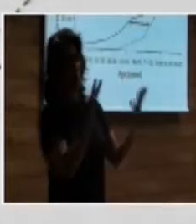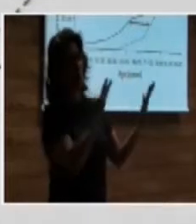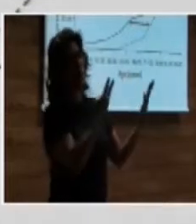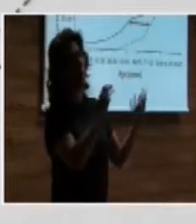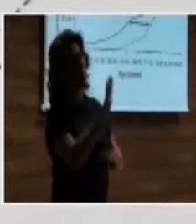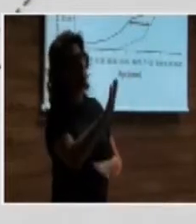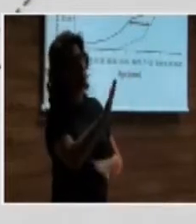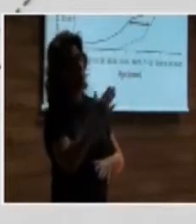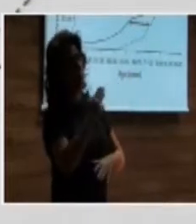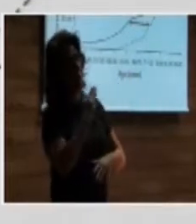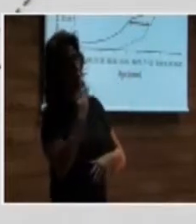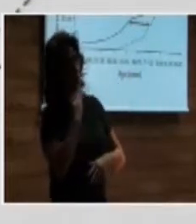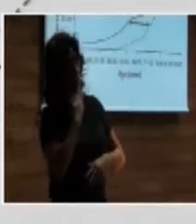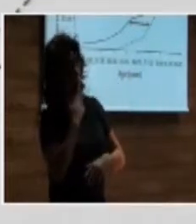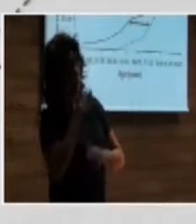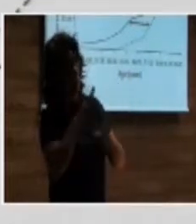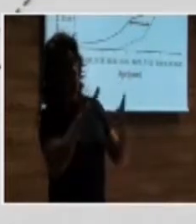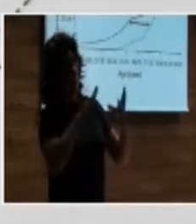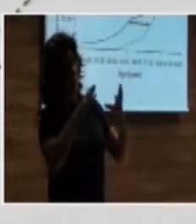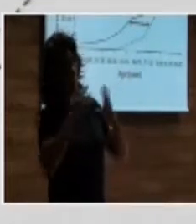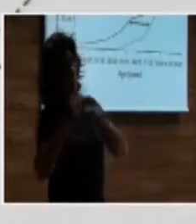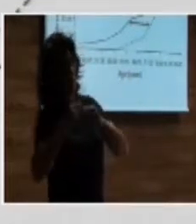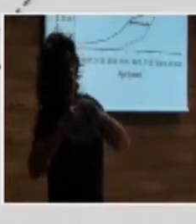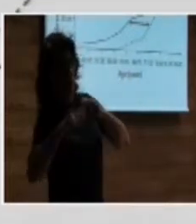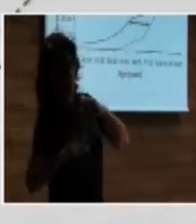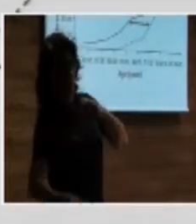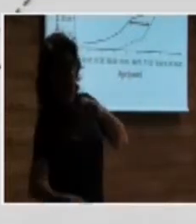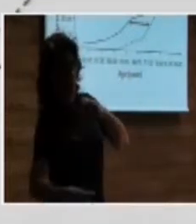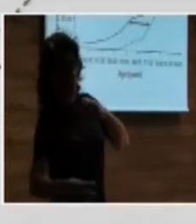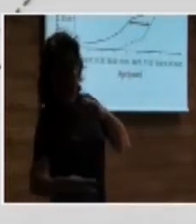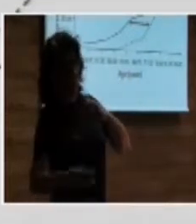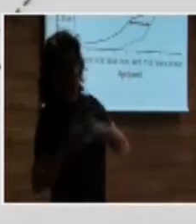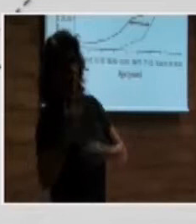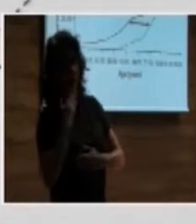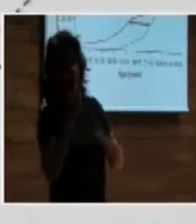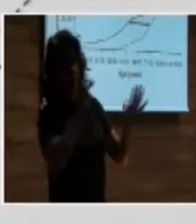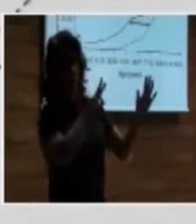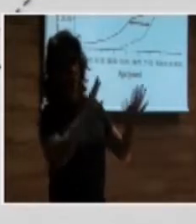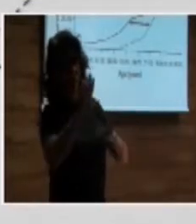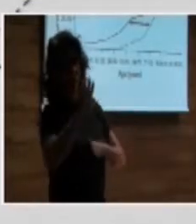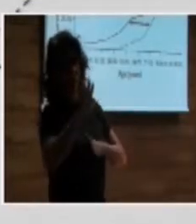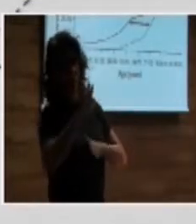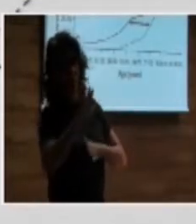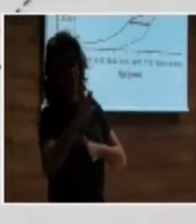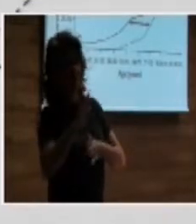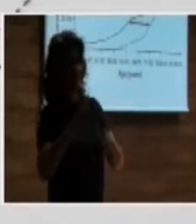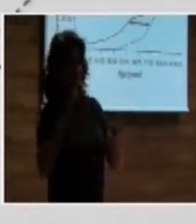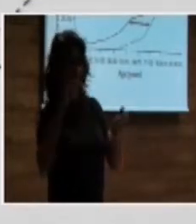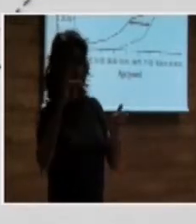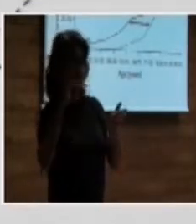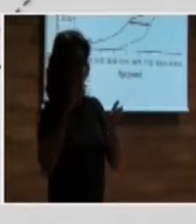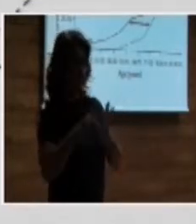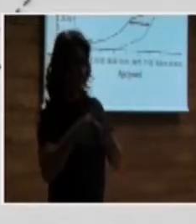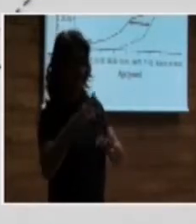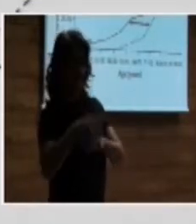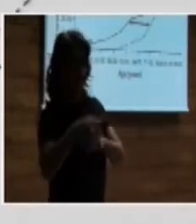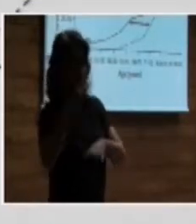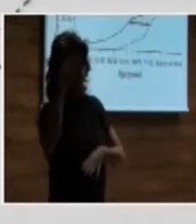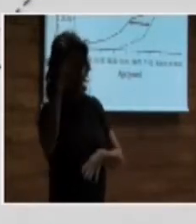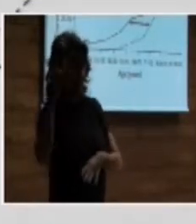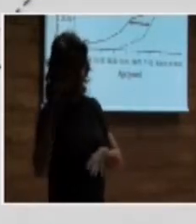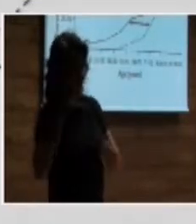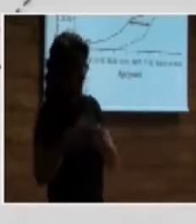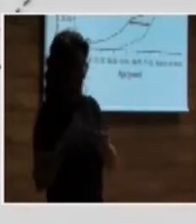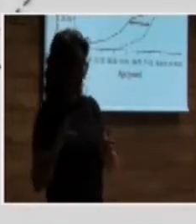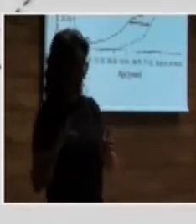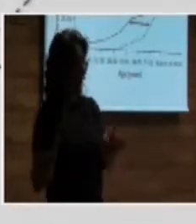personas que tienen genética para hacer Alzheimer, hacen Alzheimer, y después de los 85 años prácticamente no hay posibilidad de tenerlo, excepto raras excepciones.